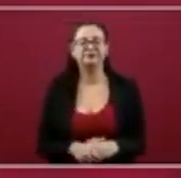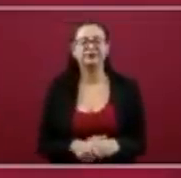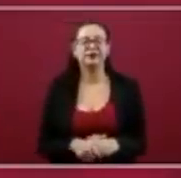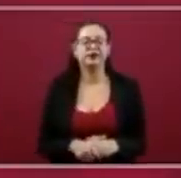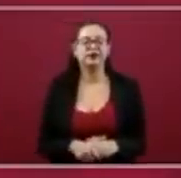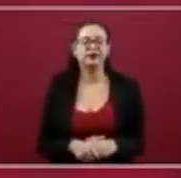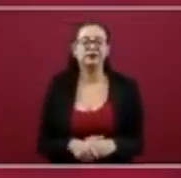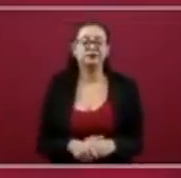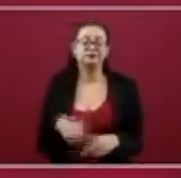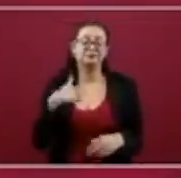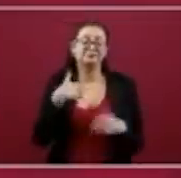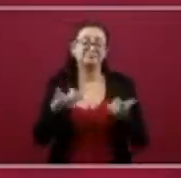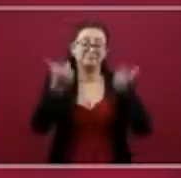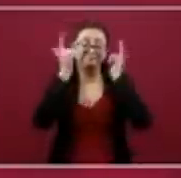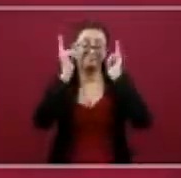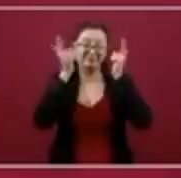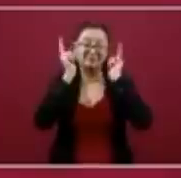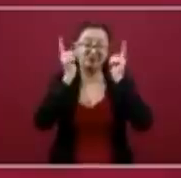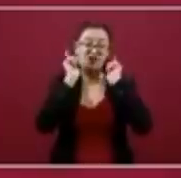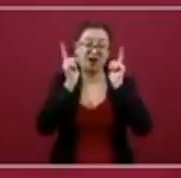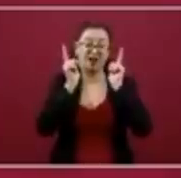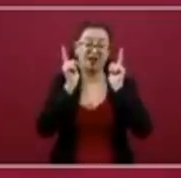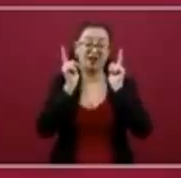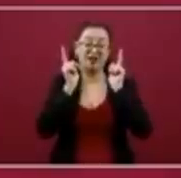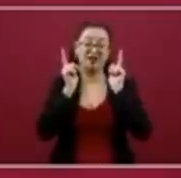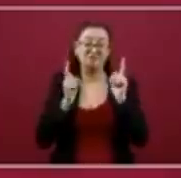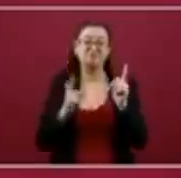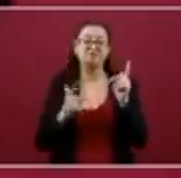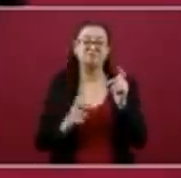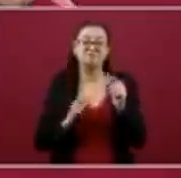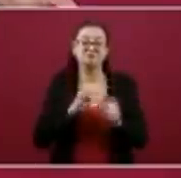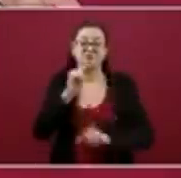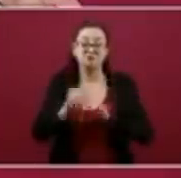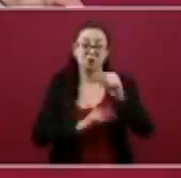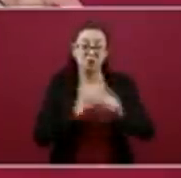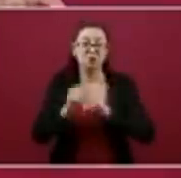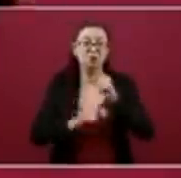Yo espero que vayan